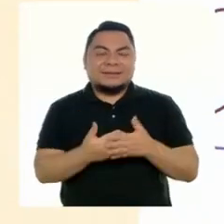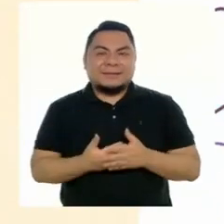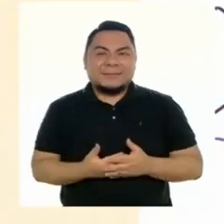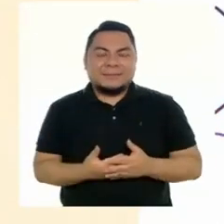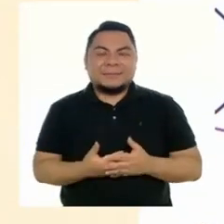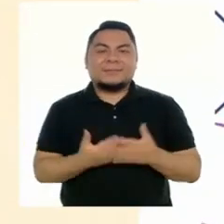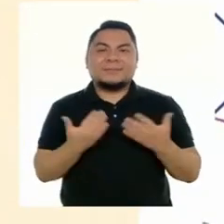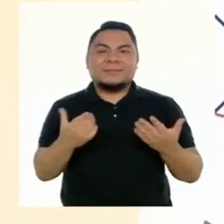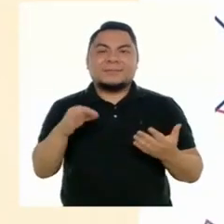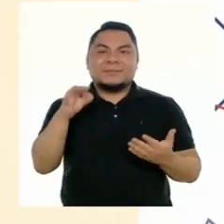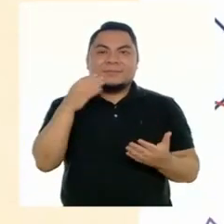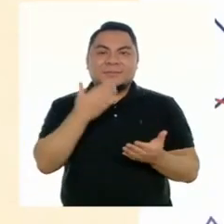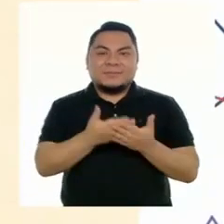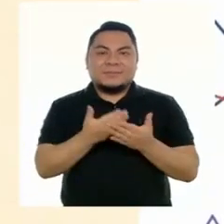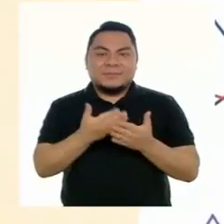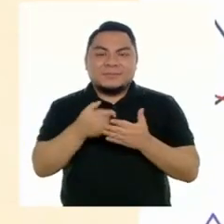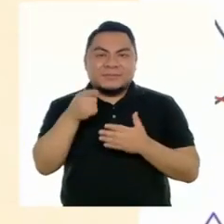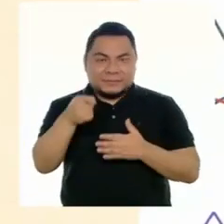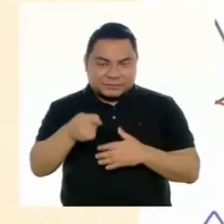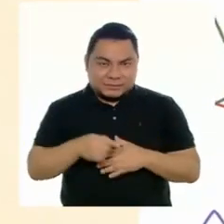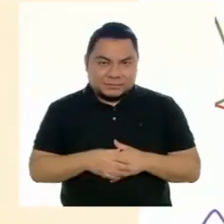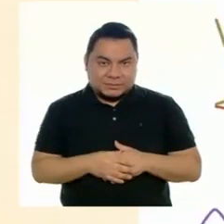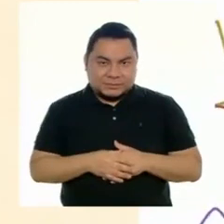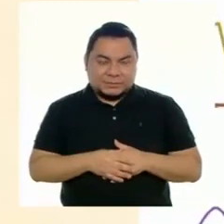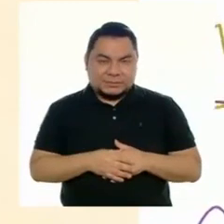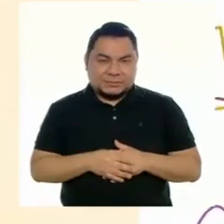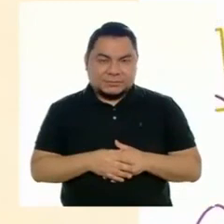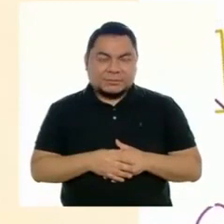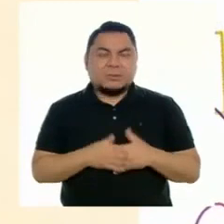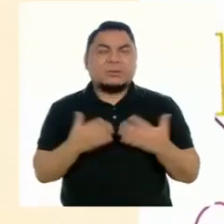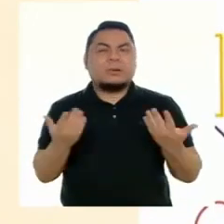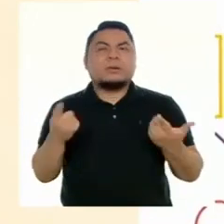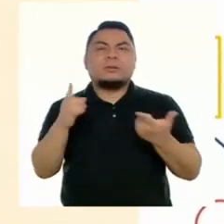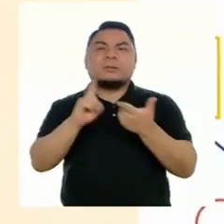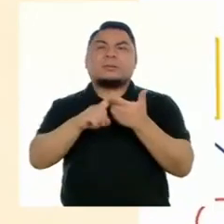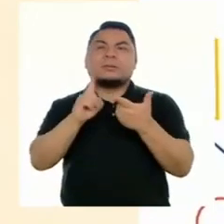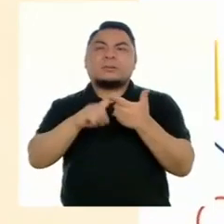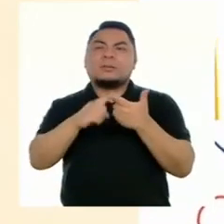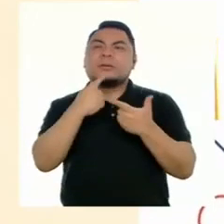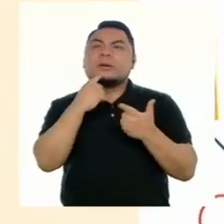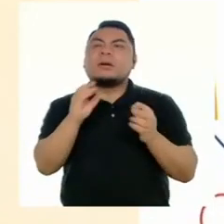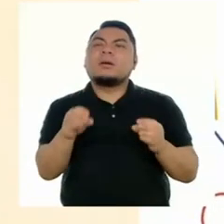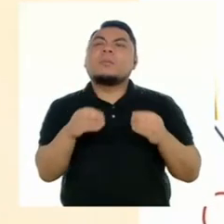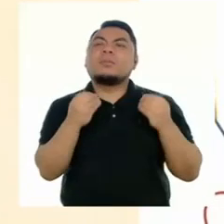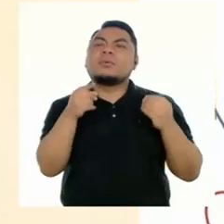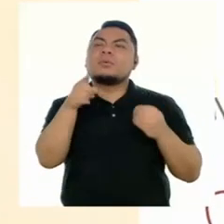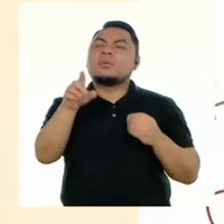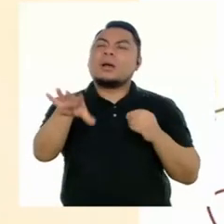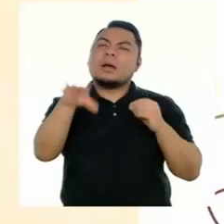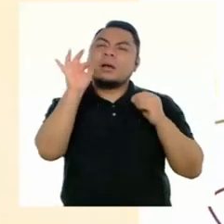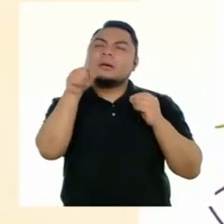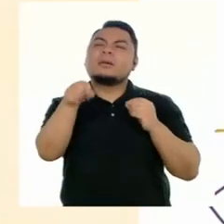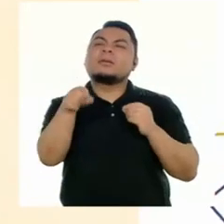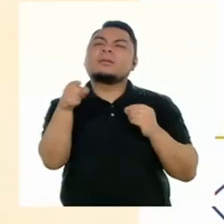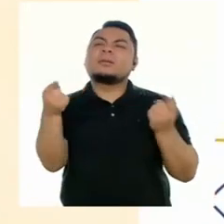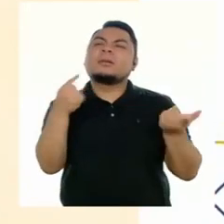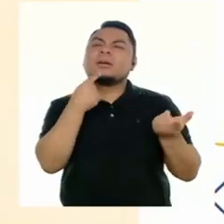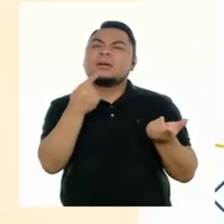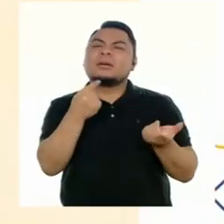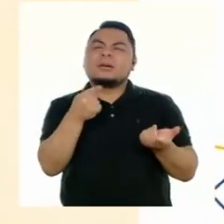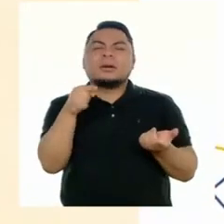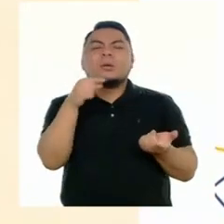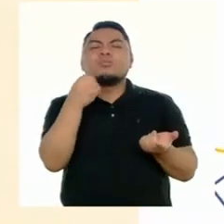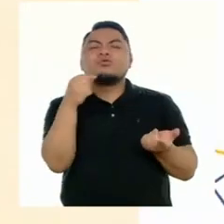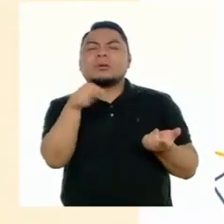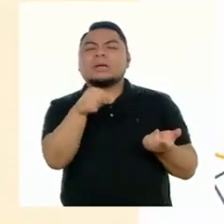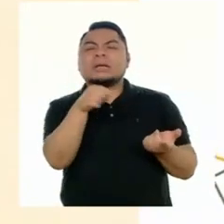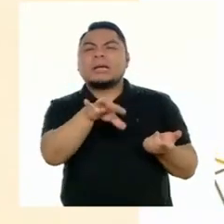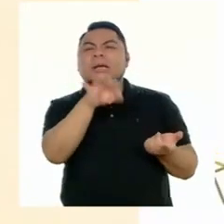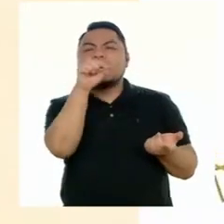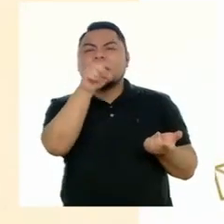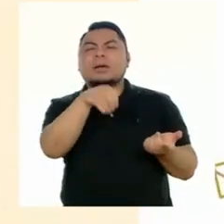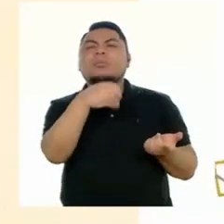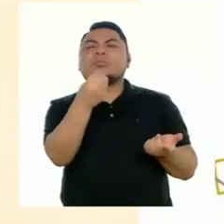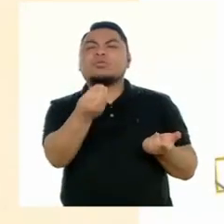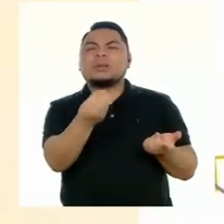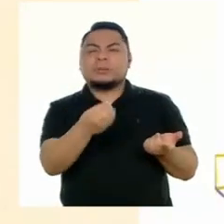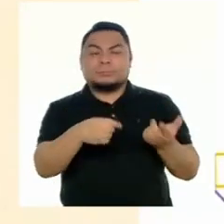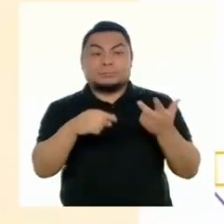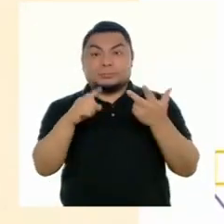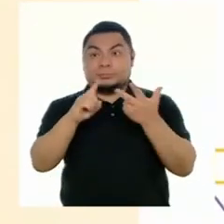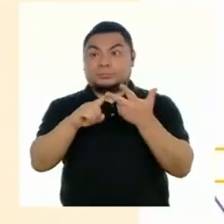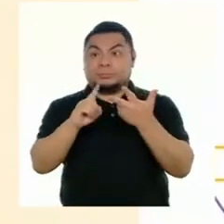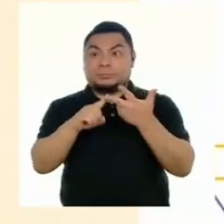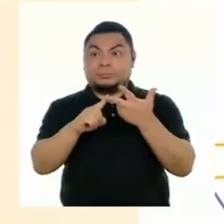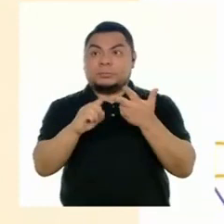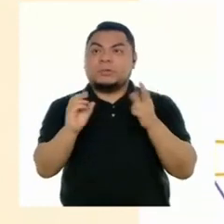tus propuestas de protección? 2. ¿Por qué has elegido este aspecto?